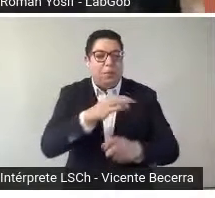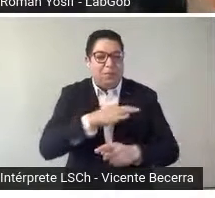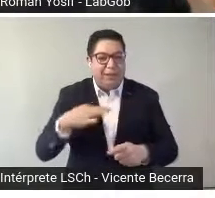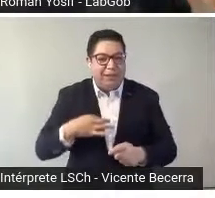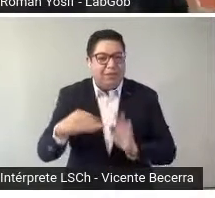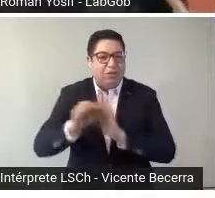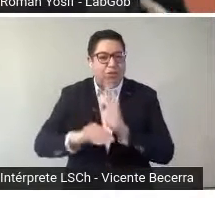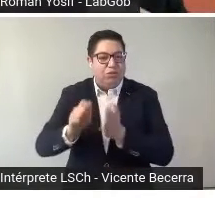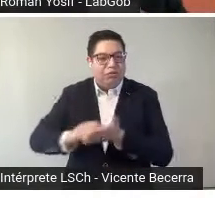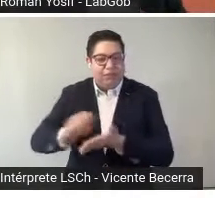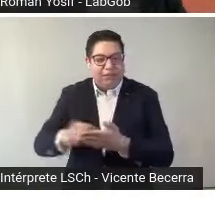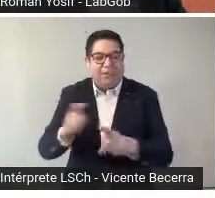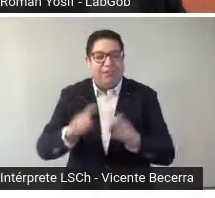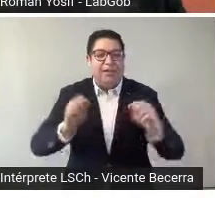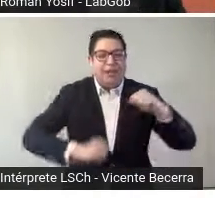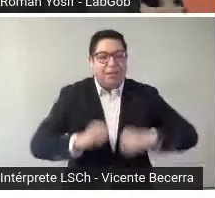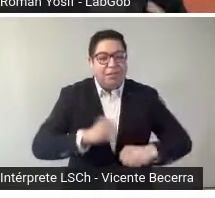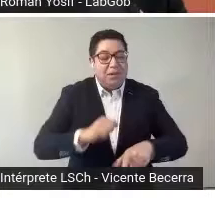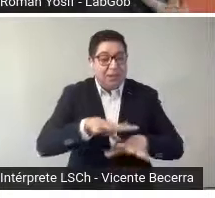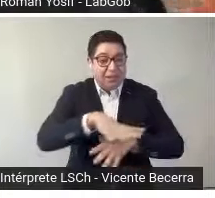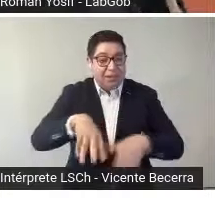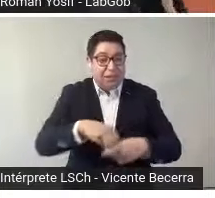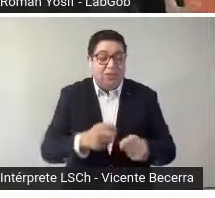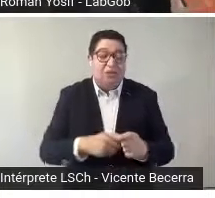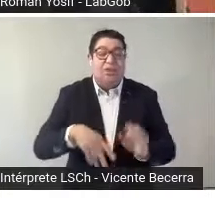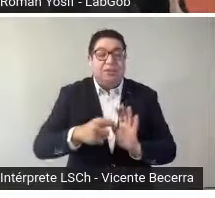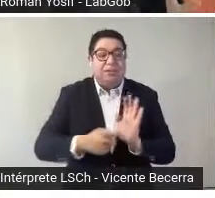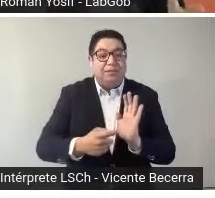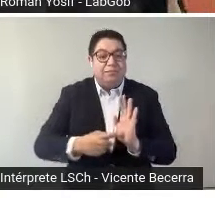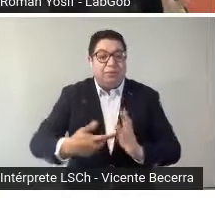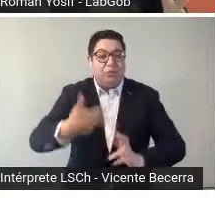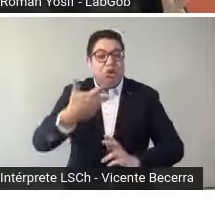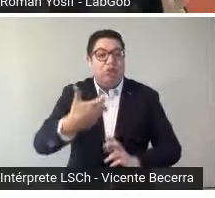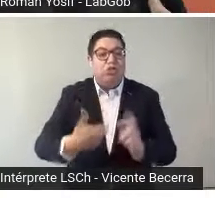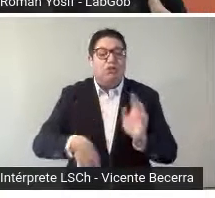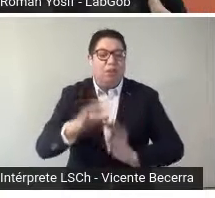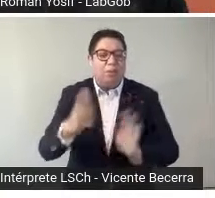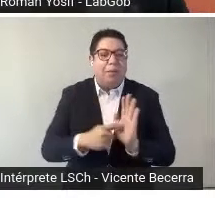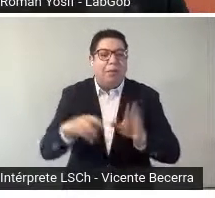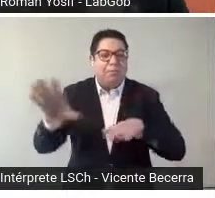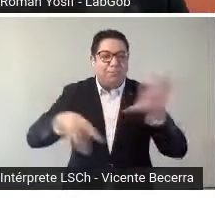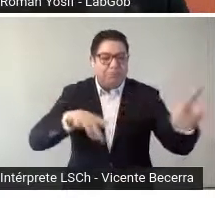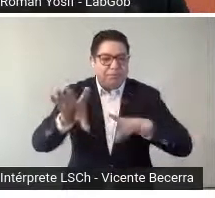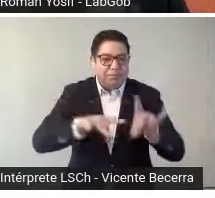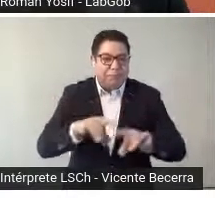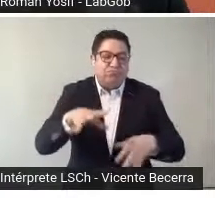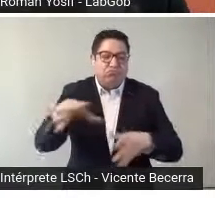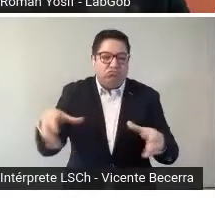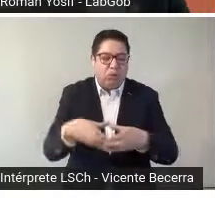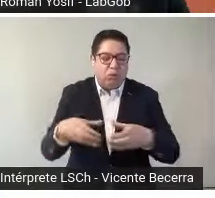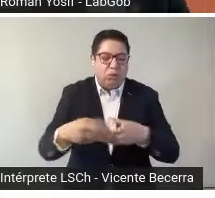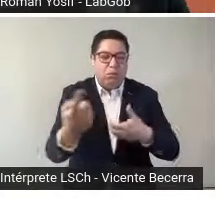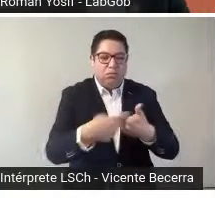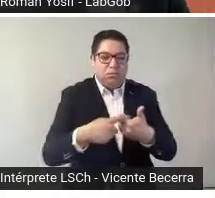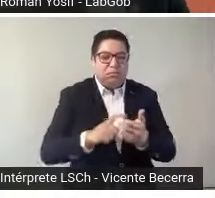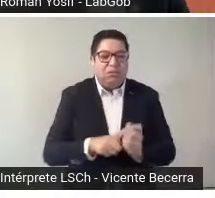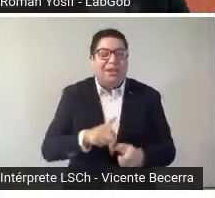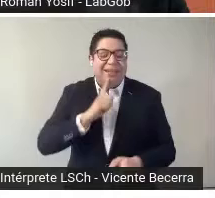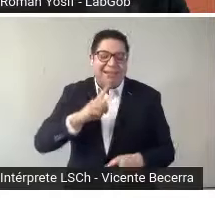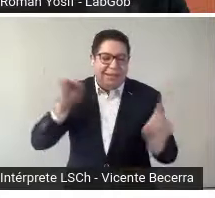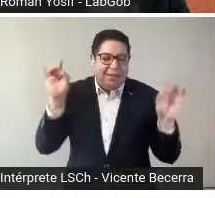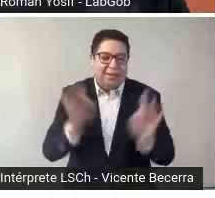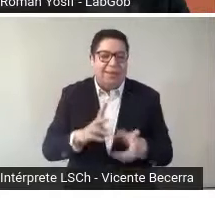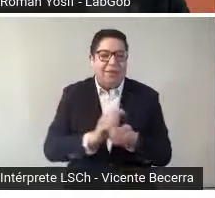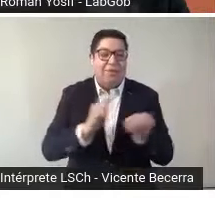subsecretarías, empresas públicas y las más de 850 instituciones que tenemos público, debemos cambiar y